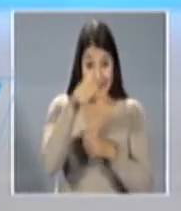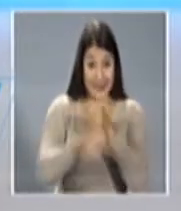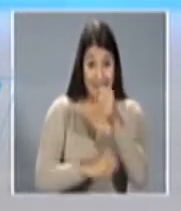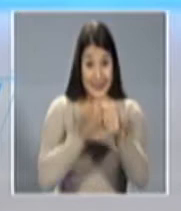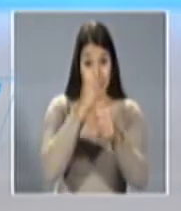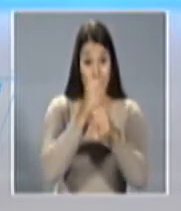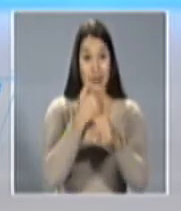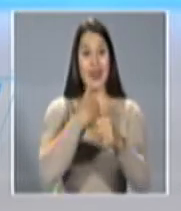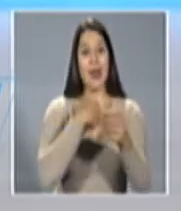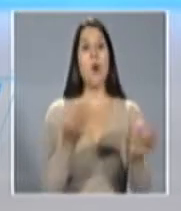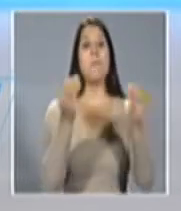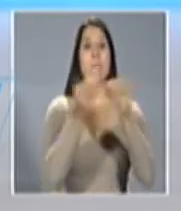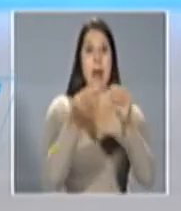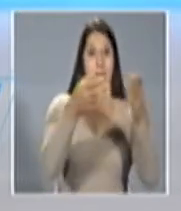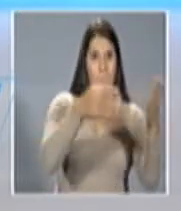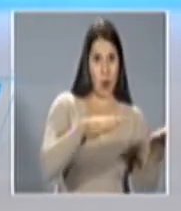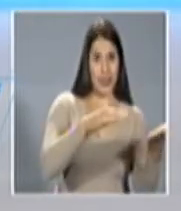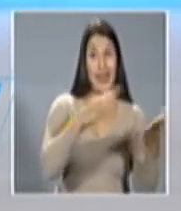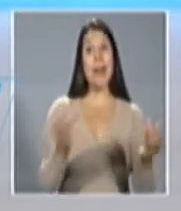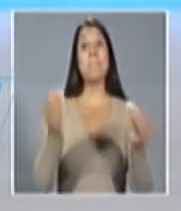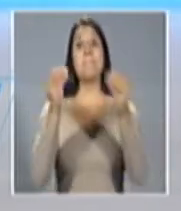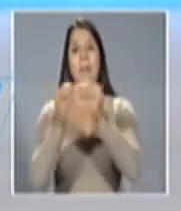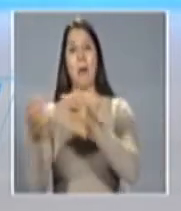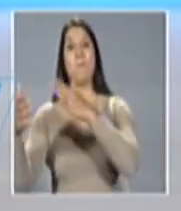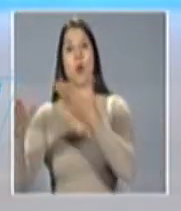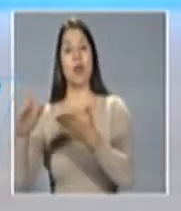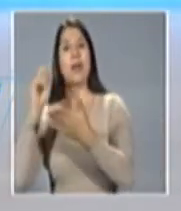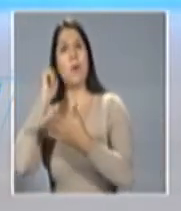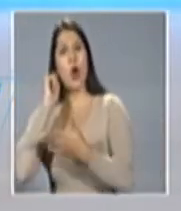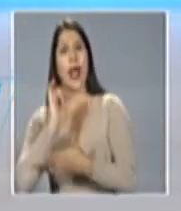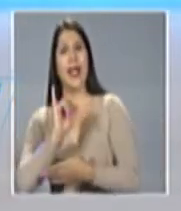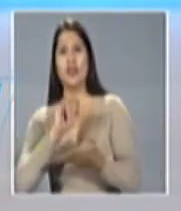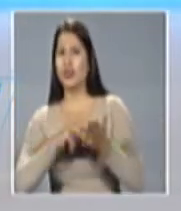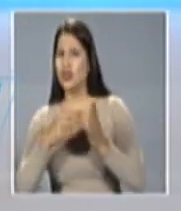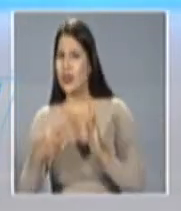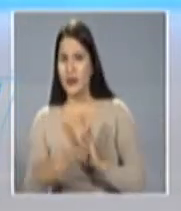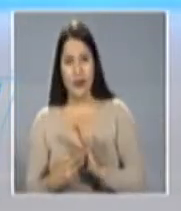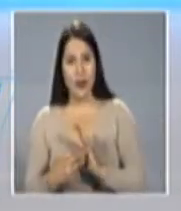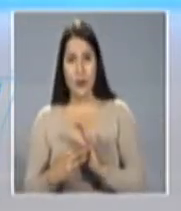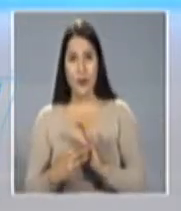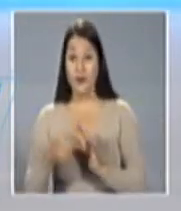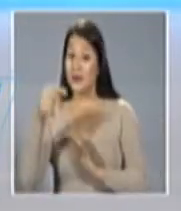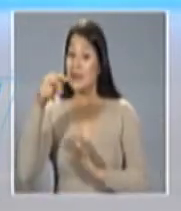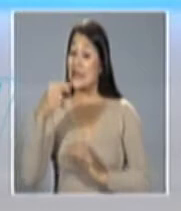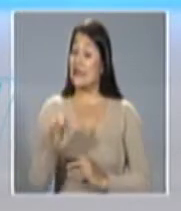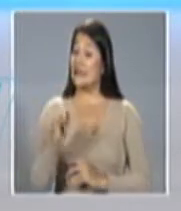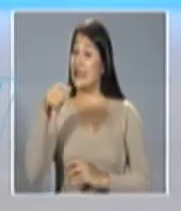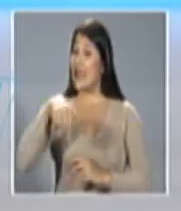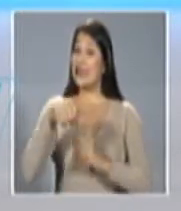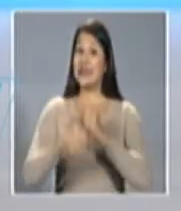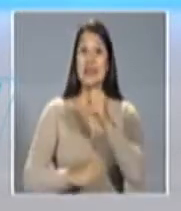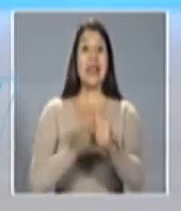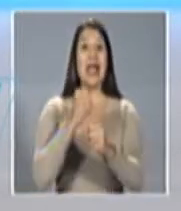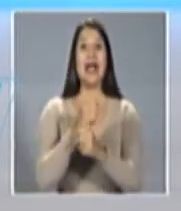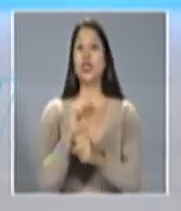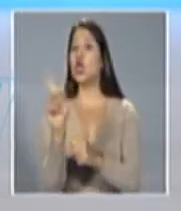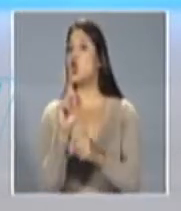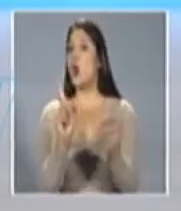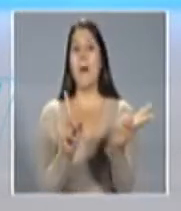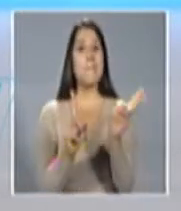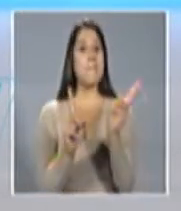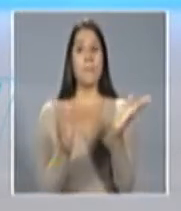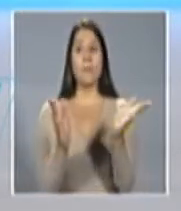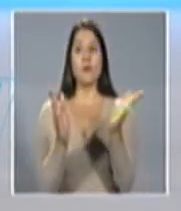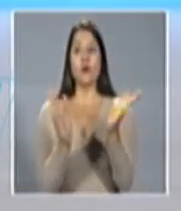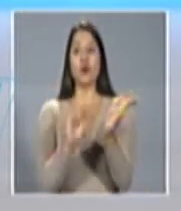más femicidios, ¿eso qué puede indicar? Que posiblemente este año, si no apretamos algún tipo de estrategias para prevenir